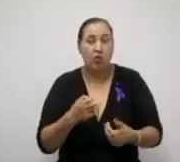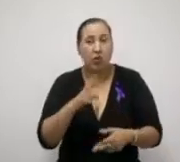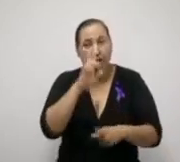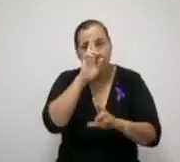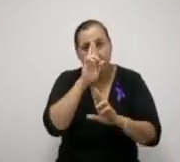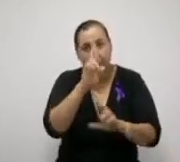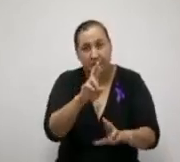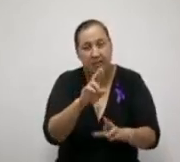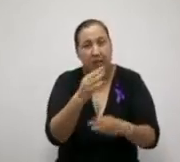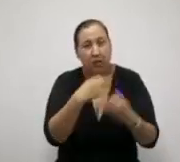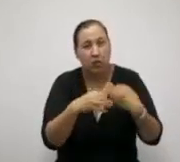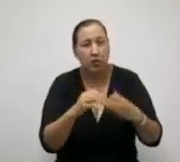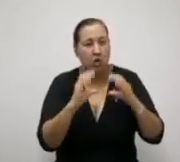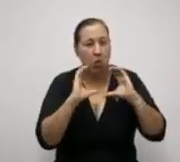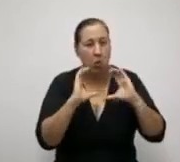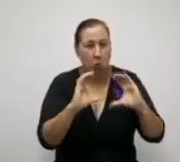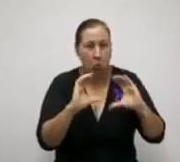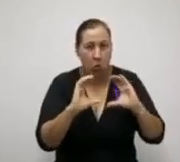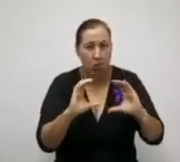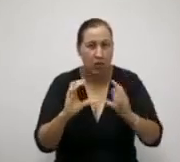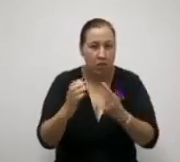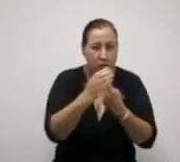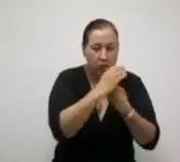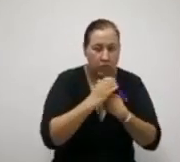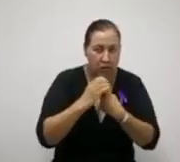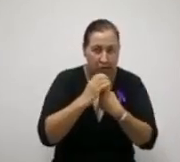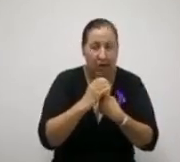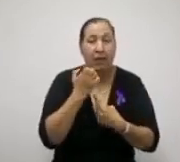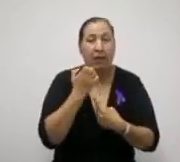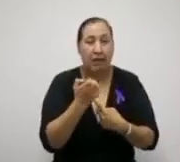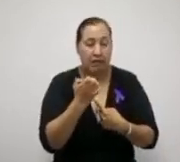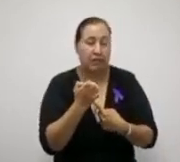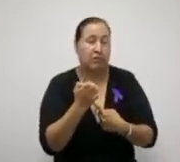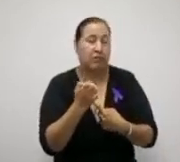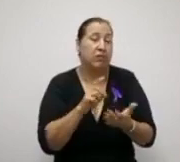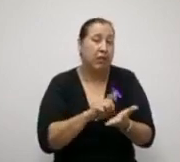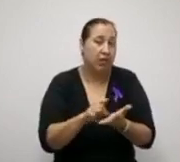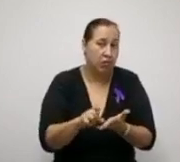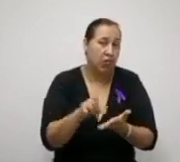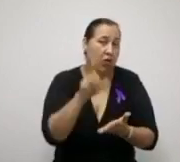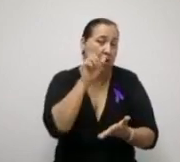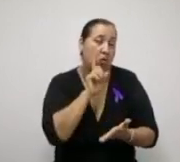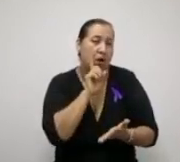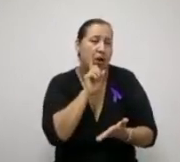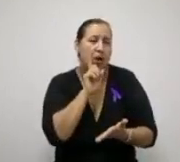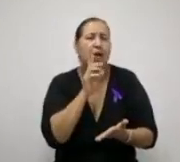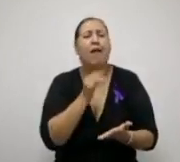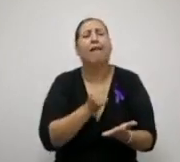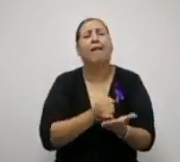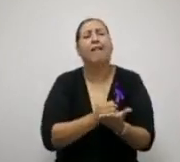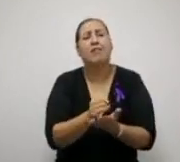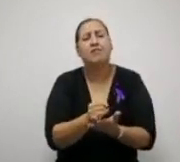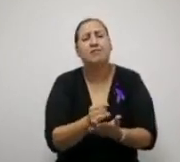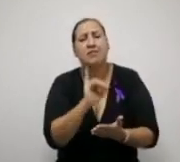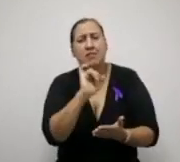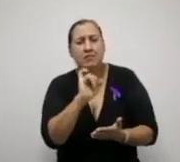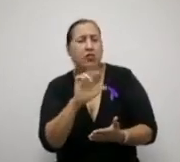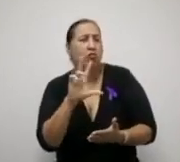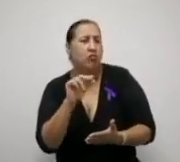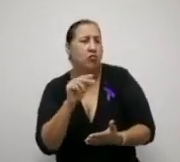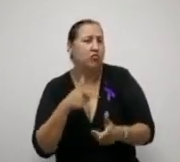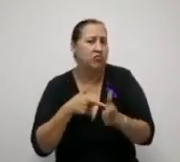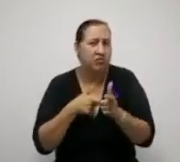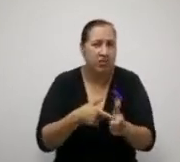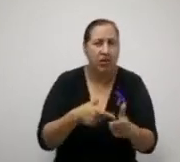respetar, garantizar, proteger y promover su pleno ejercicio. El derecho de la mujer a decidir y acceder a la interrupción legal del embarazo,